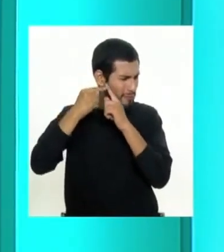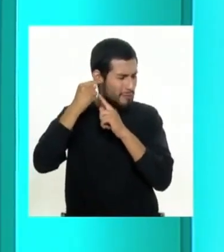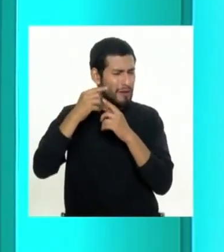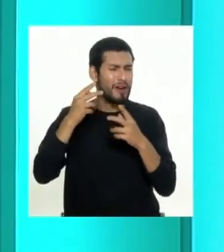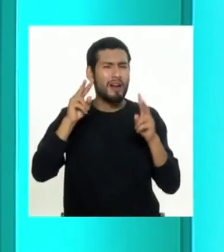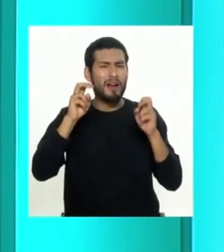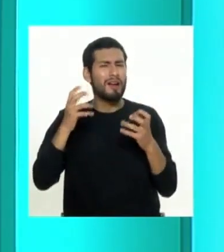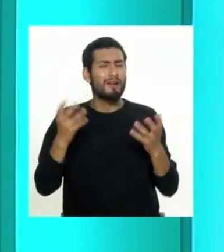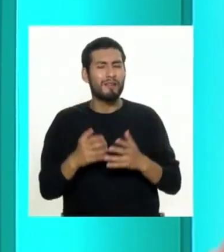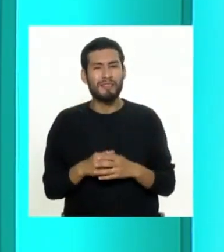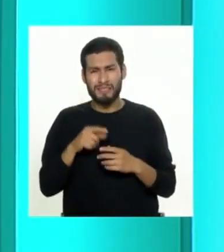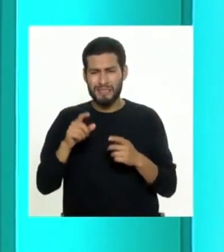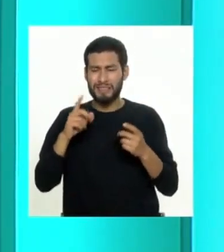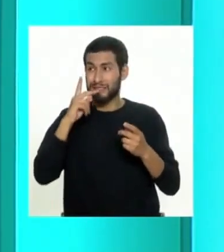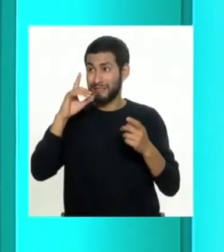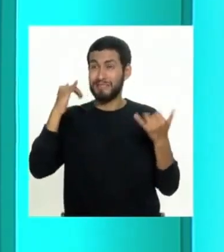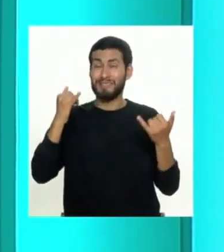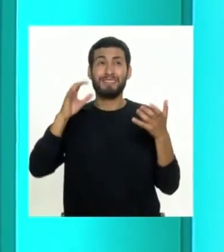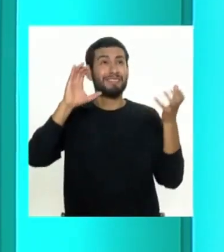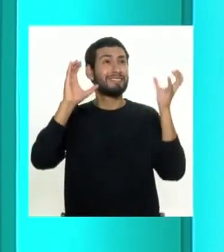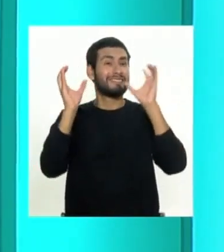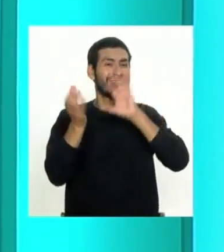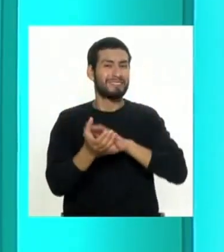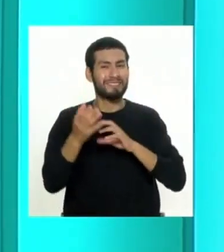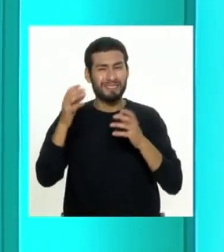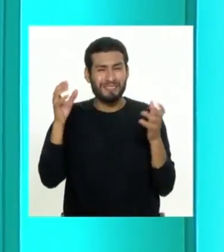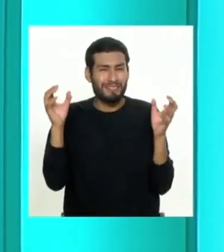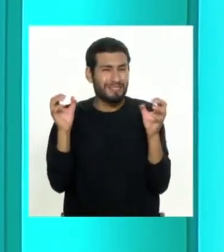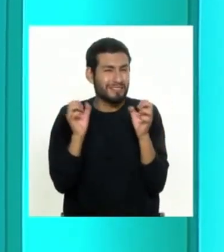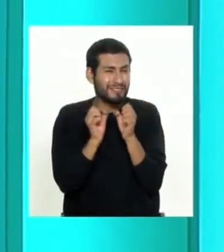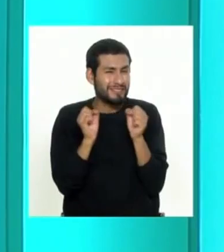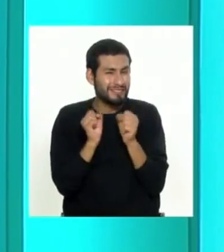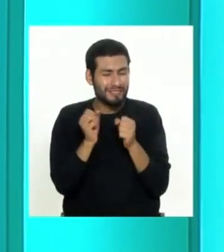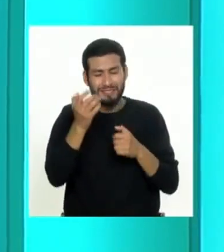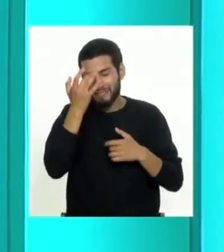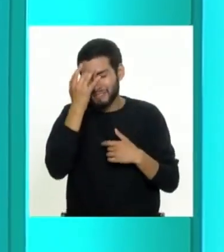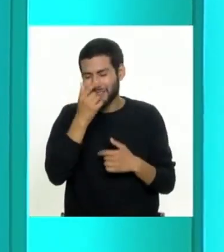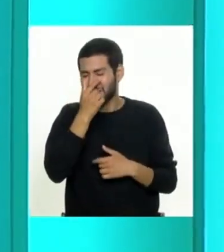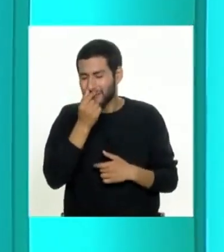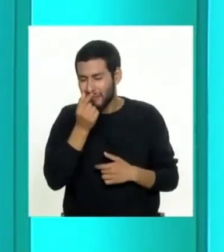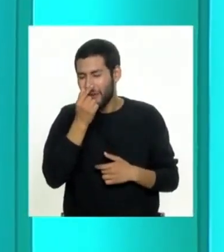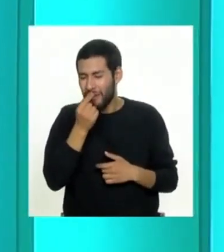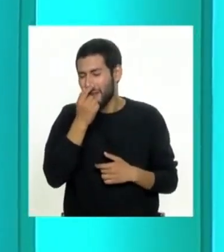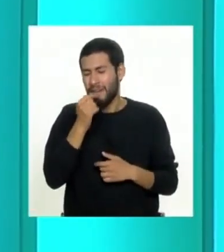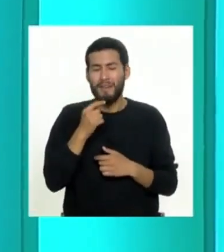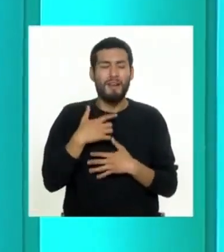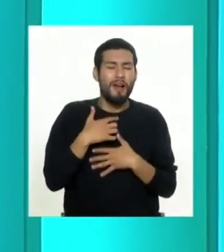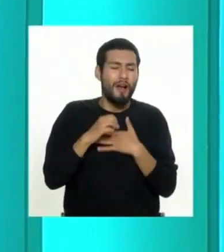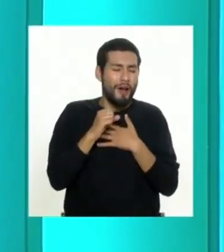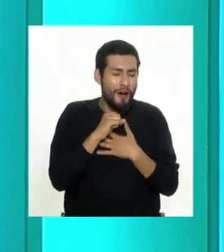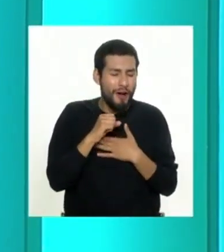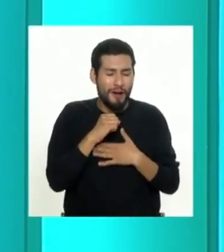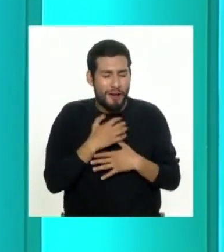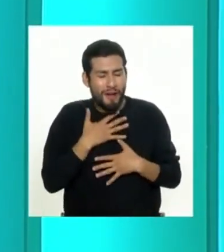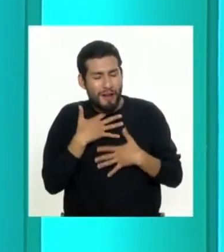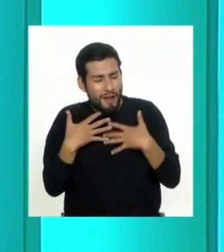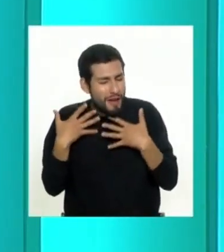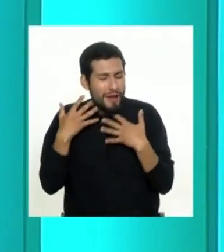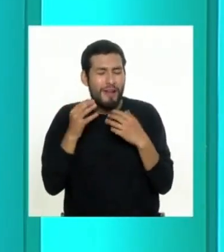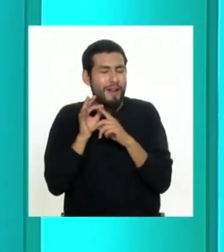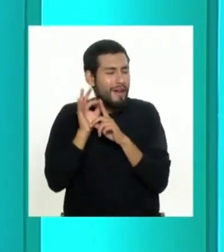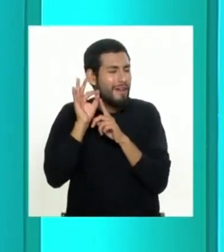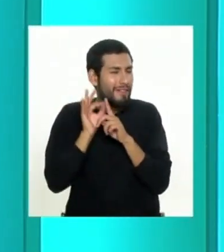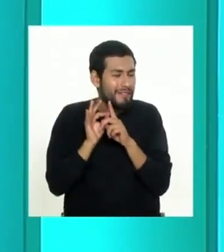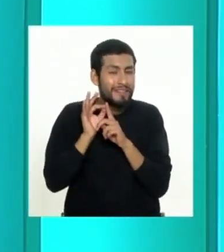poco a tono con el cambio de clima, porque ya comenzamos a tener esas enfermedades respiratorias, esos problemas de congestión, esos problemas